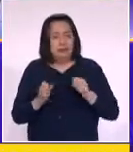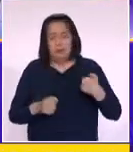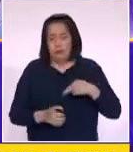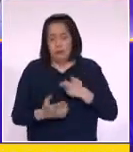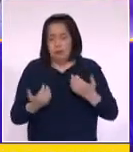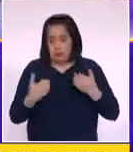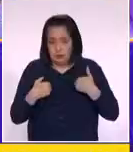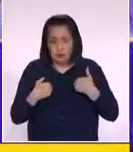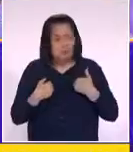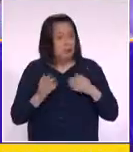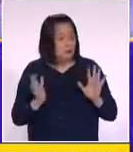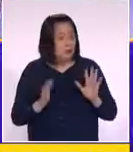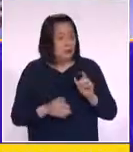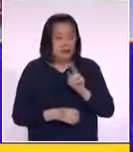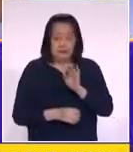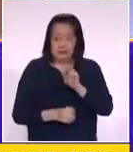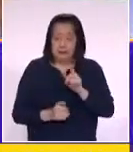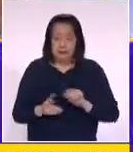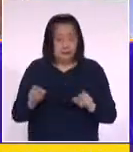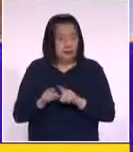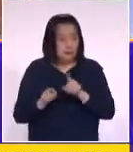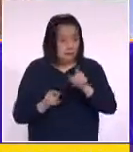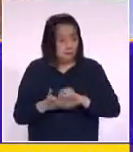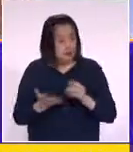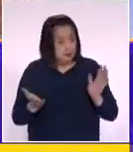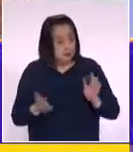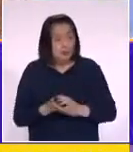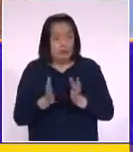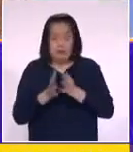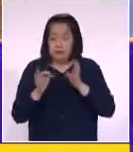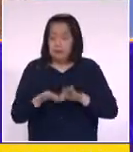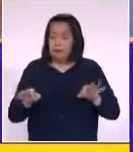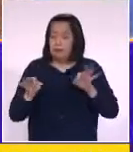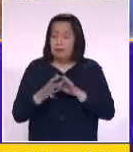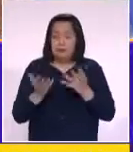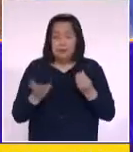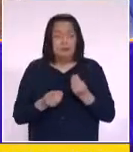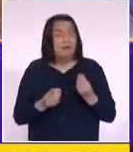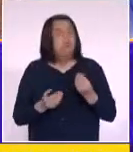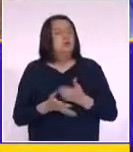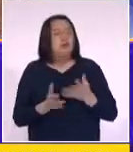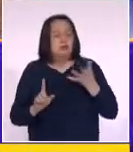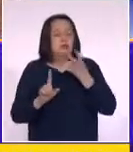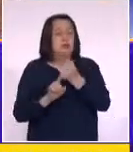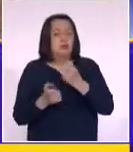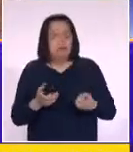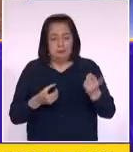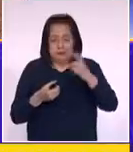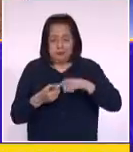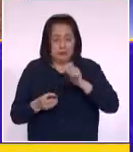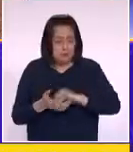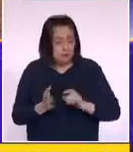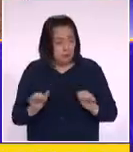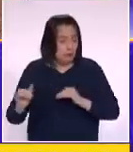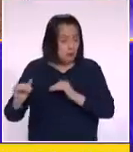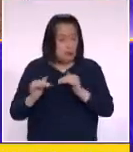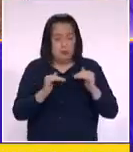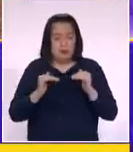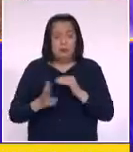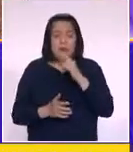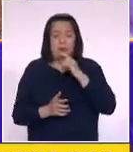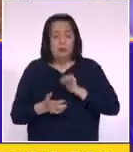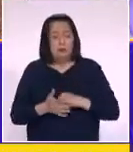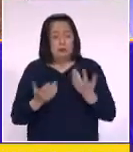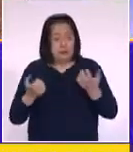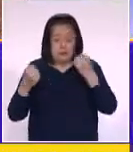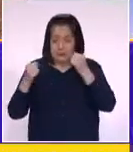tenemos. También, Thalía, tú, además, desde un escenario tan importante como es lograr la participación igualitaria de las mujeres en